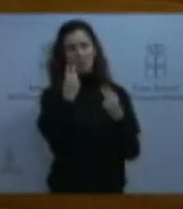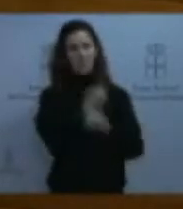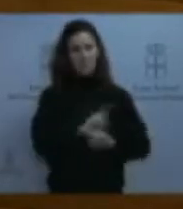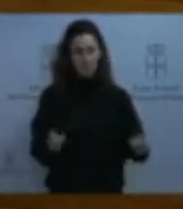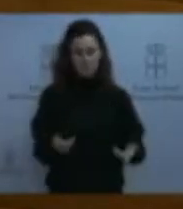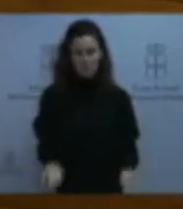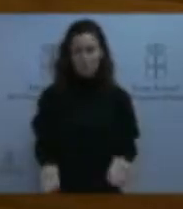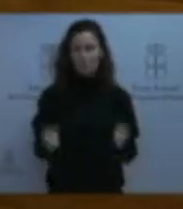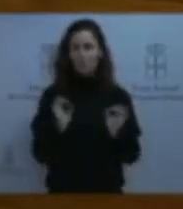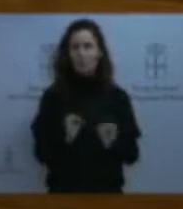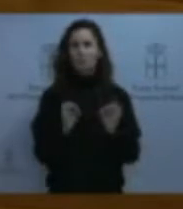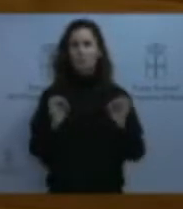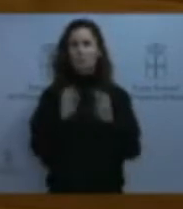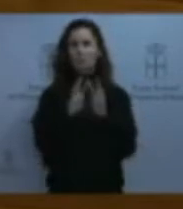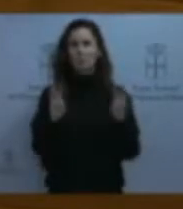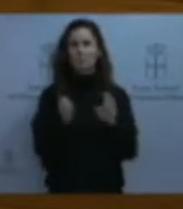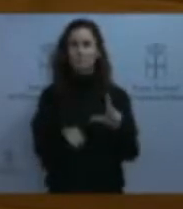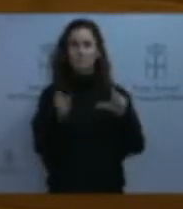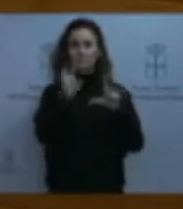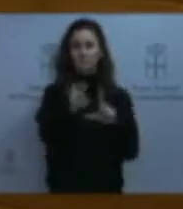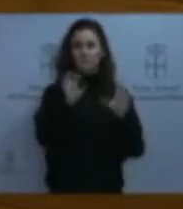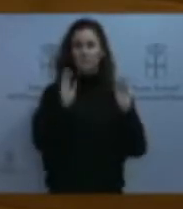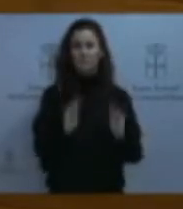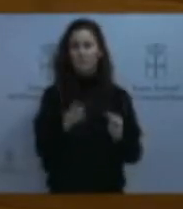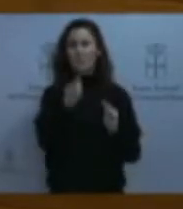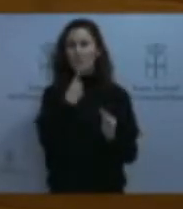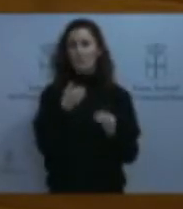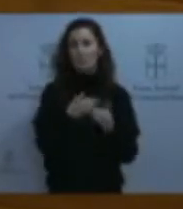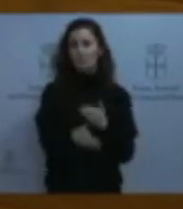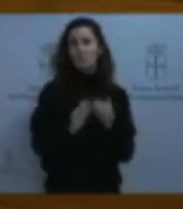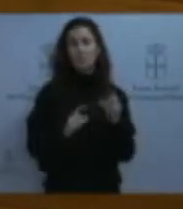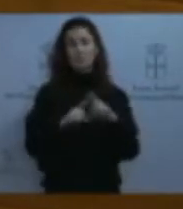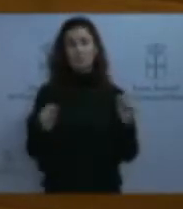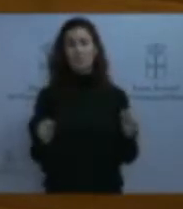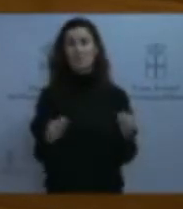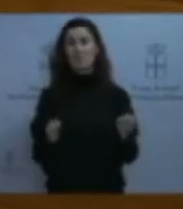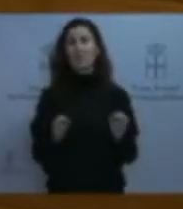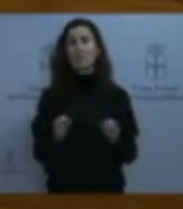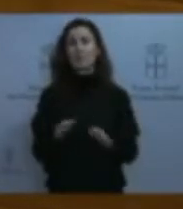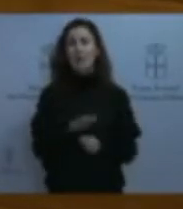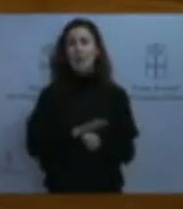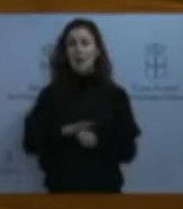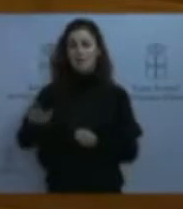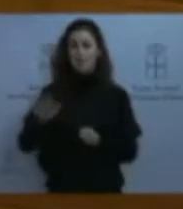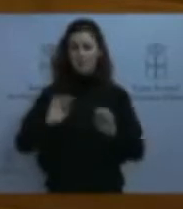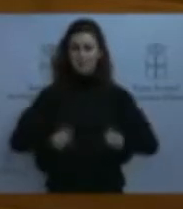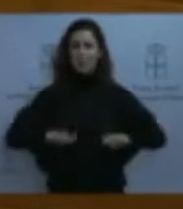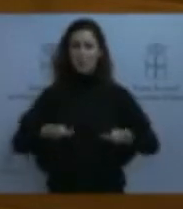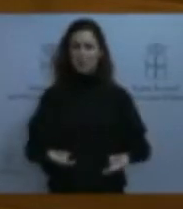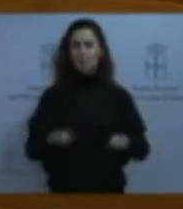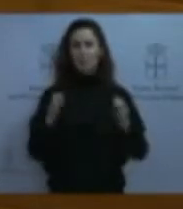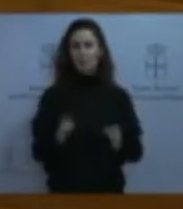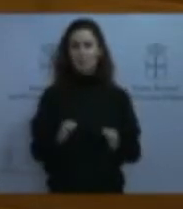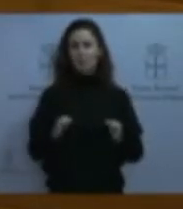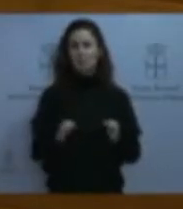ustedes colgaban en la red que decía el medio rural asturiano eje de futuro. Y oiga, ustedes decían que el medio natural ligado a los paisajes sociales y